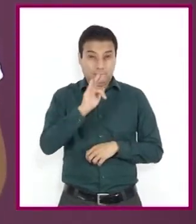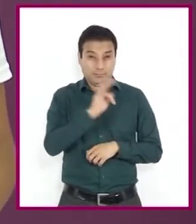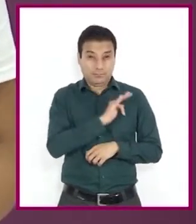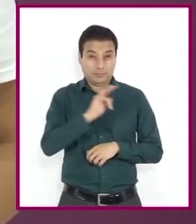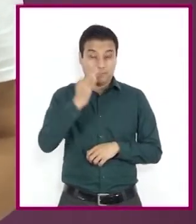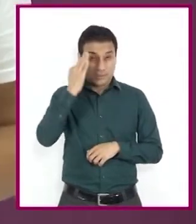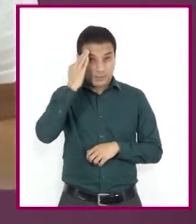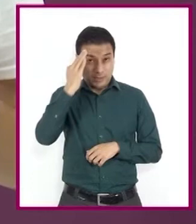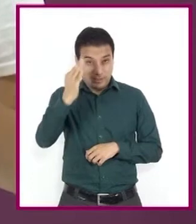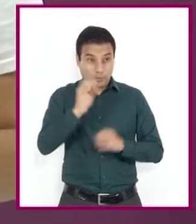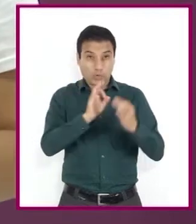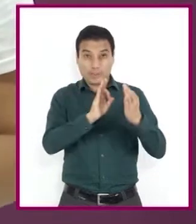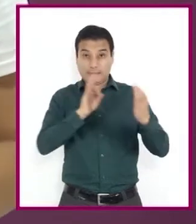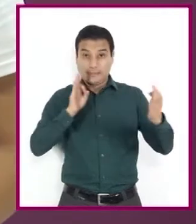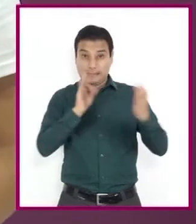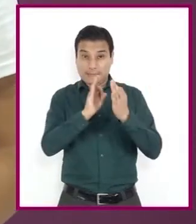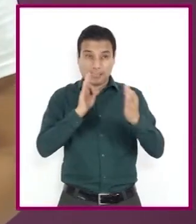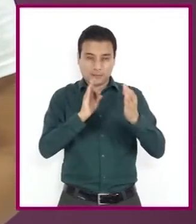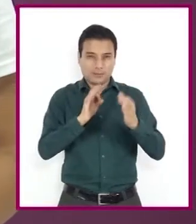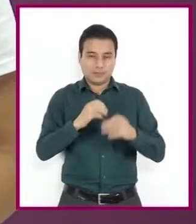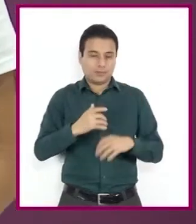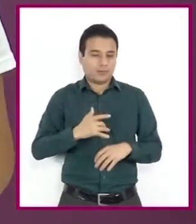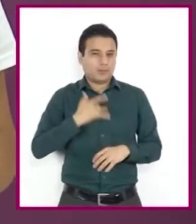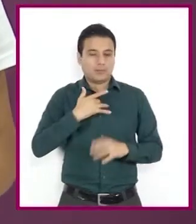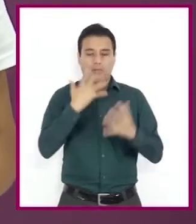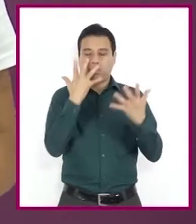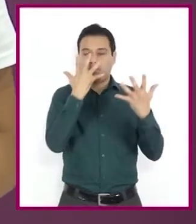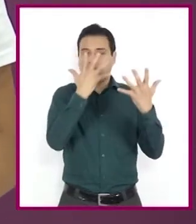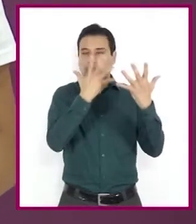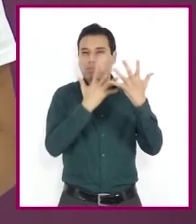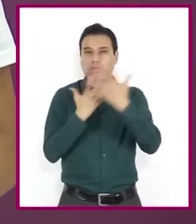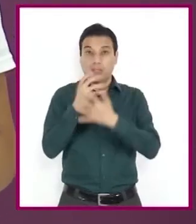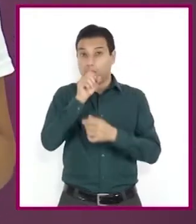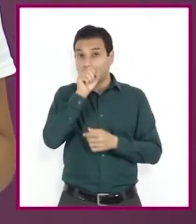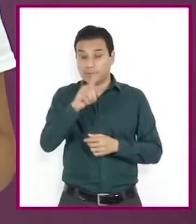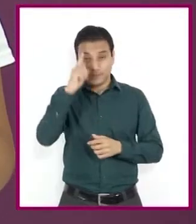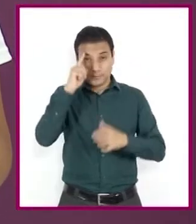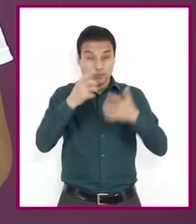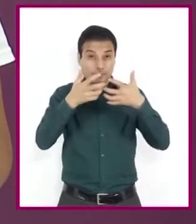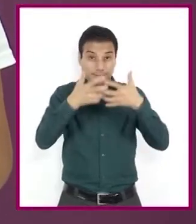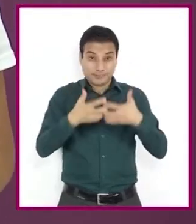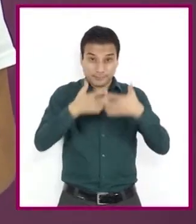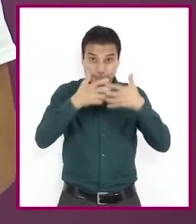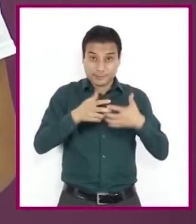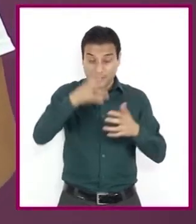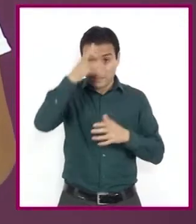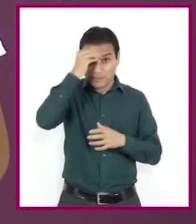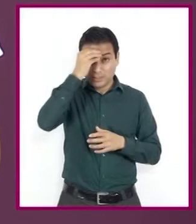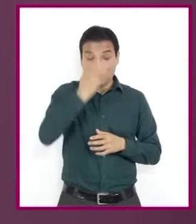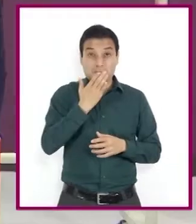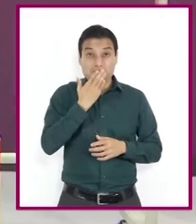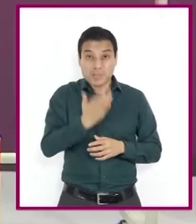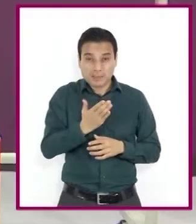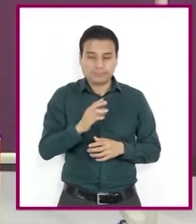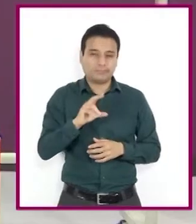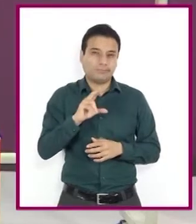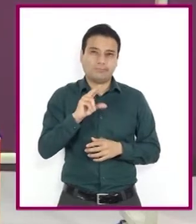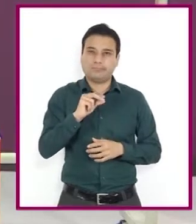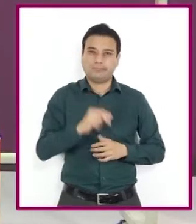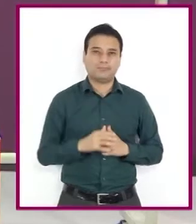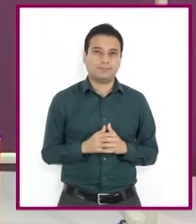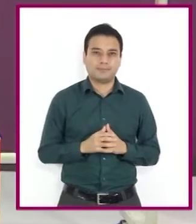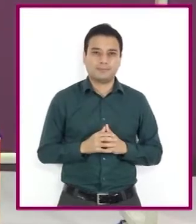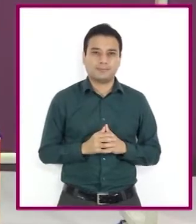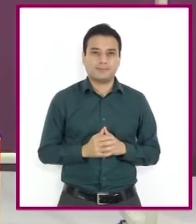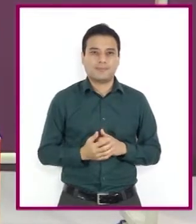y la distancia, además de provocar la dificultad para razonar, aprender y recordar. 3